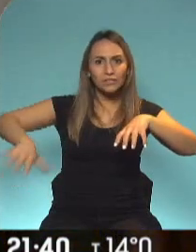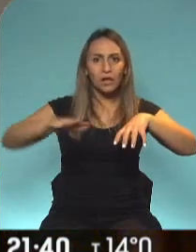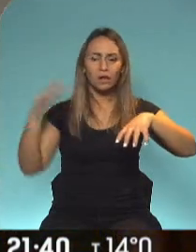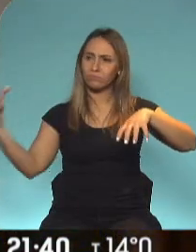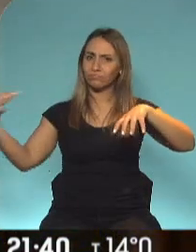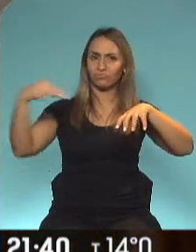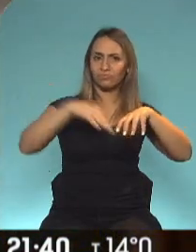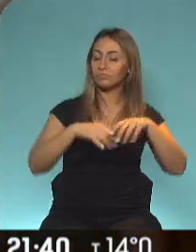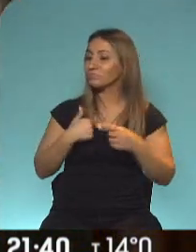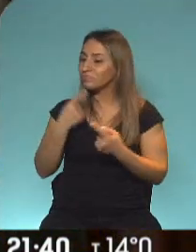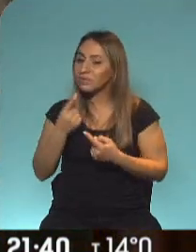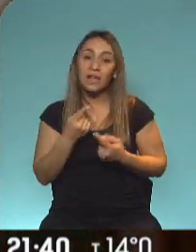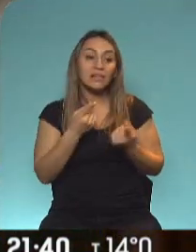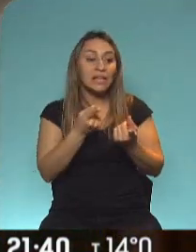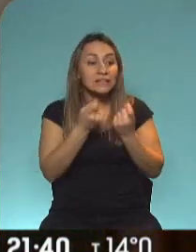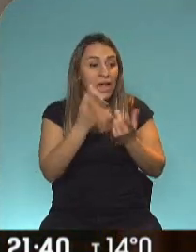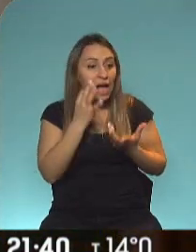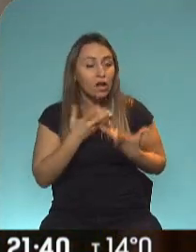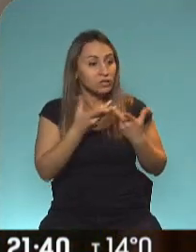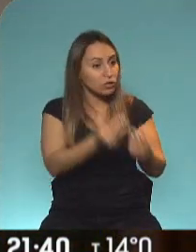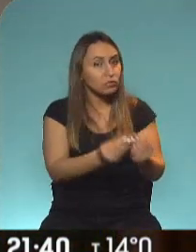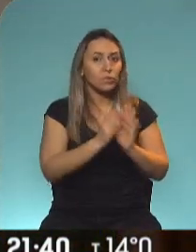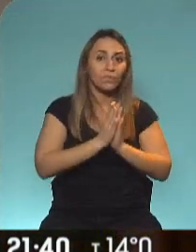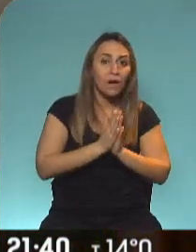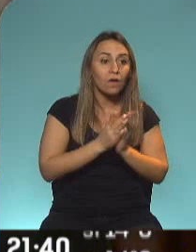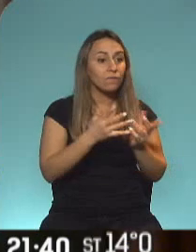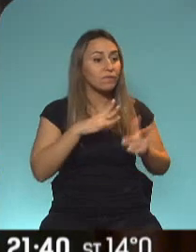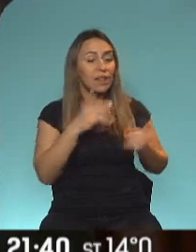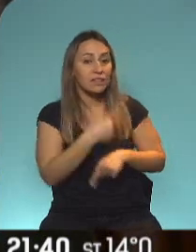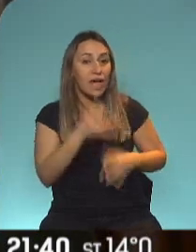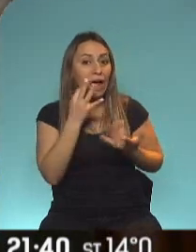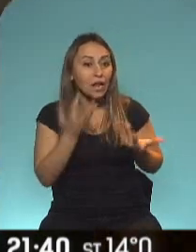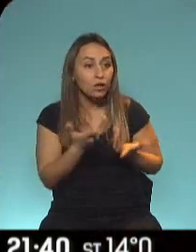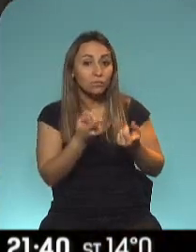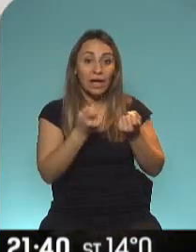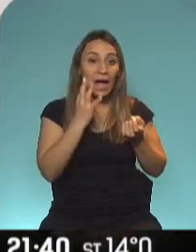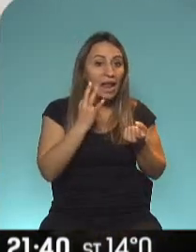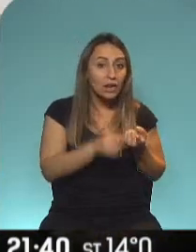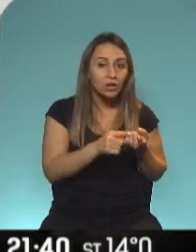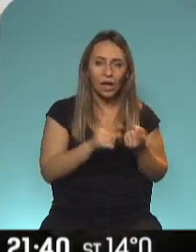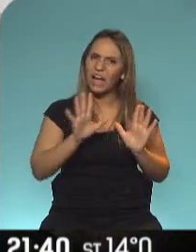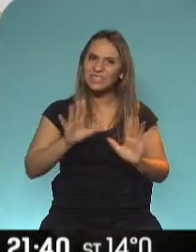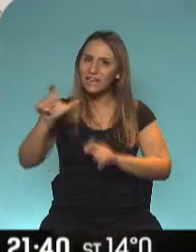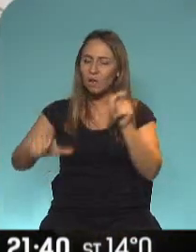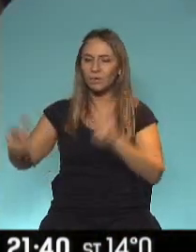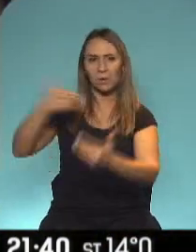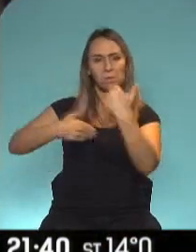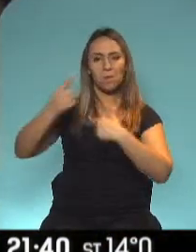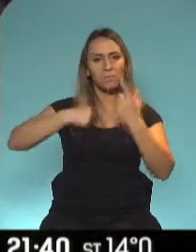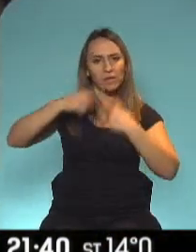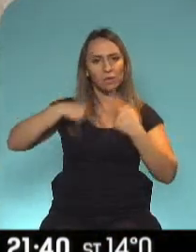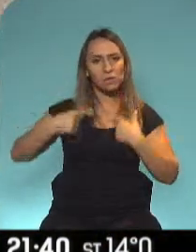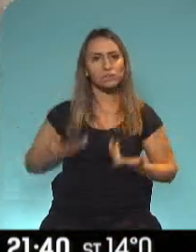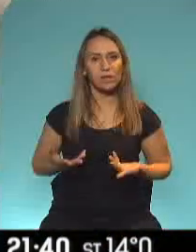crees que necesitas que para ayudar, por favor, que falta algo, necesitas algo? Así toda la gente.